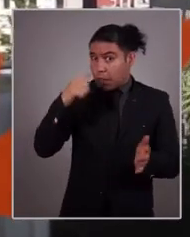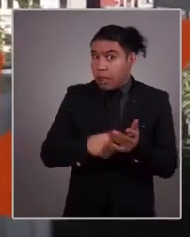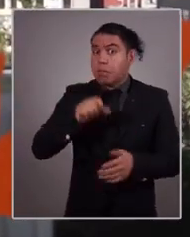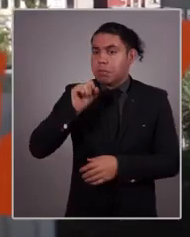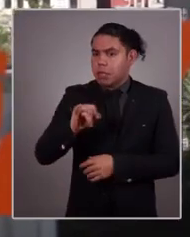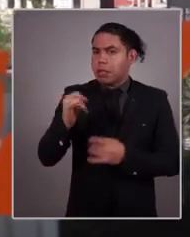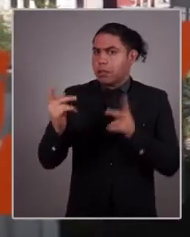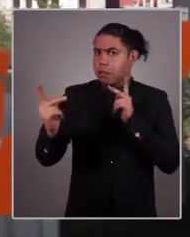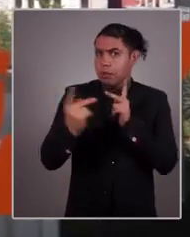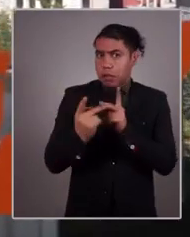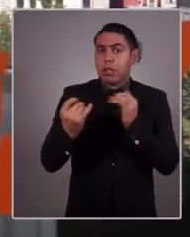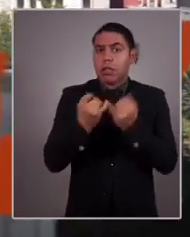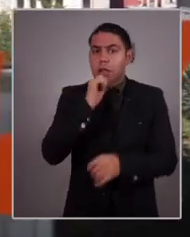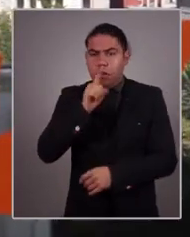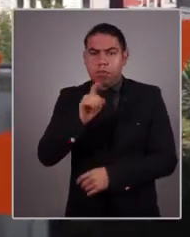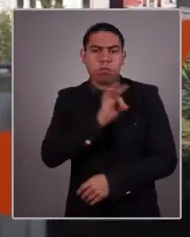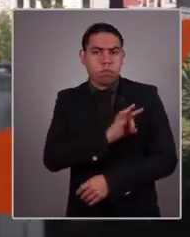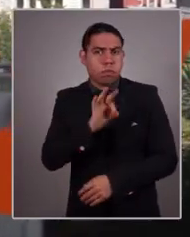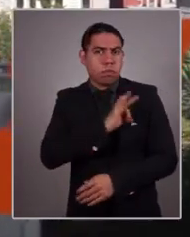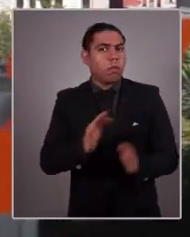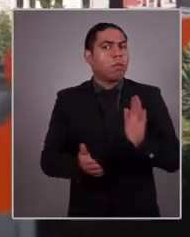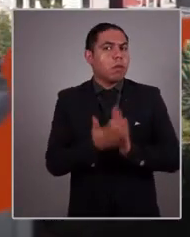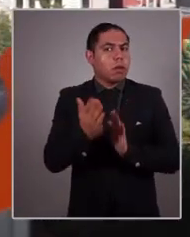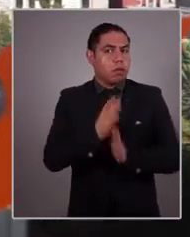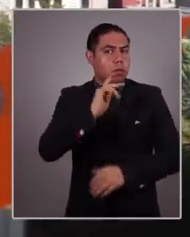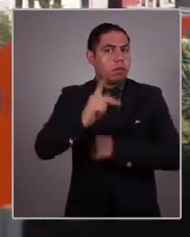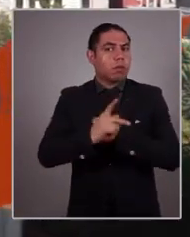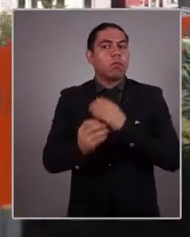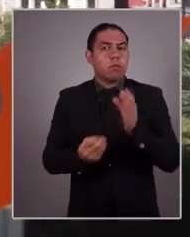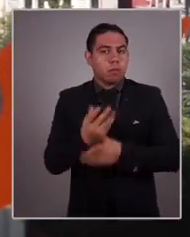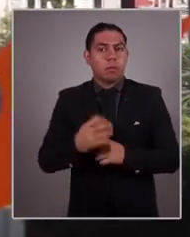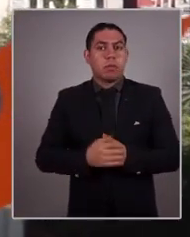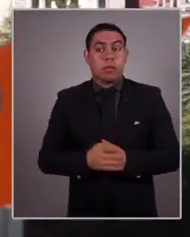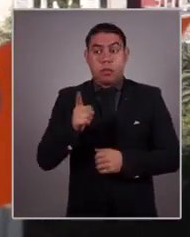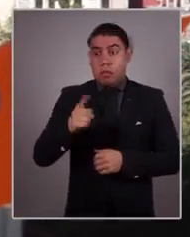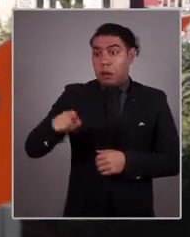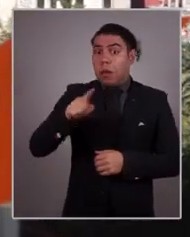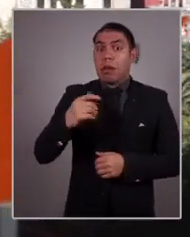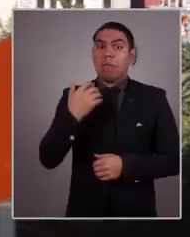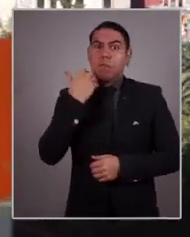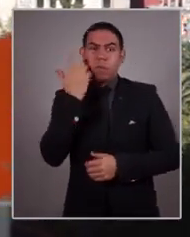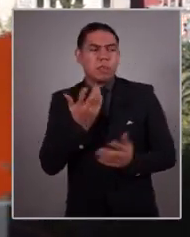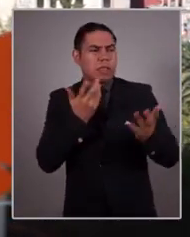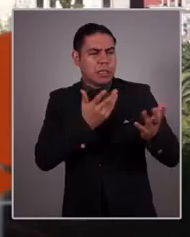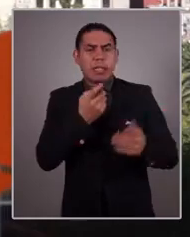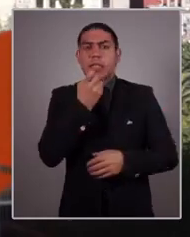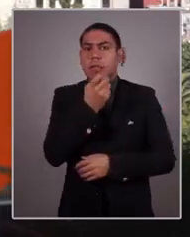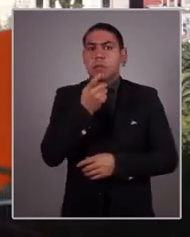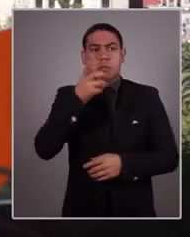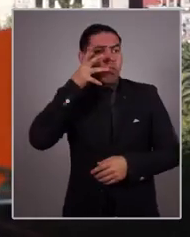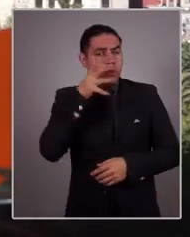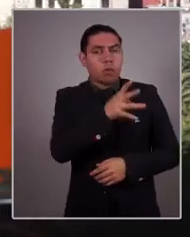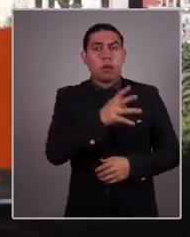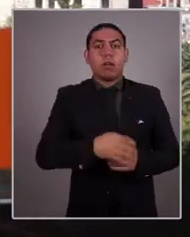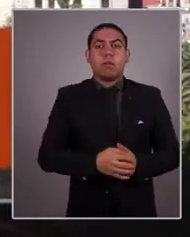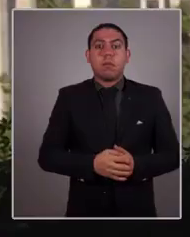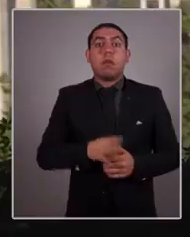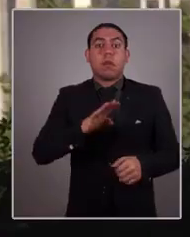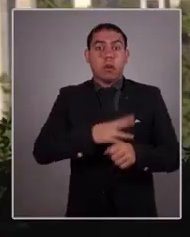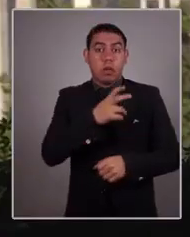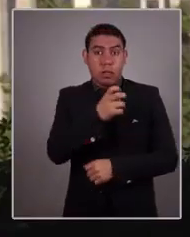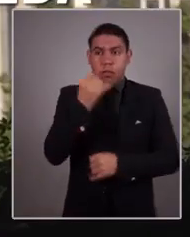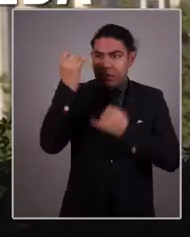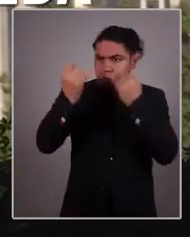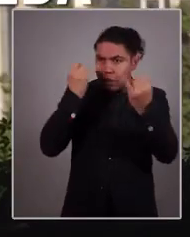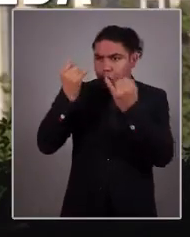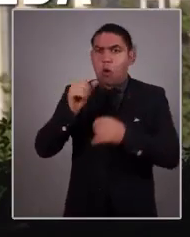crean, al igual que nosotros, que sí es posible construir un país distinto. Con todas las que tengan la convicción que México merece ver hacia el futuro. Con